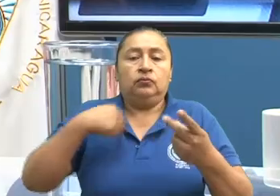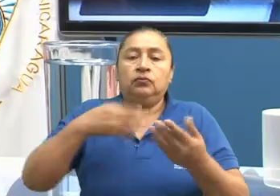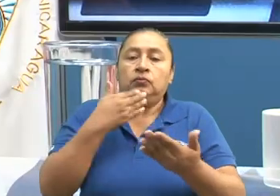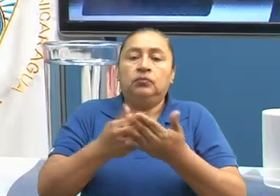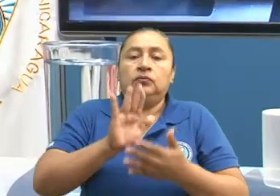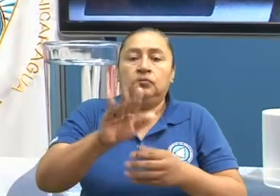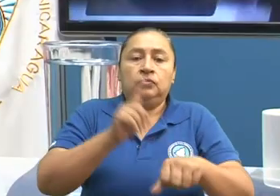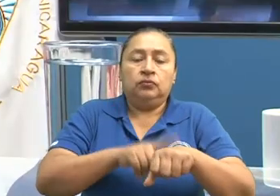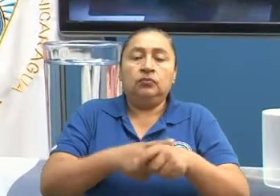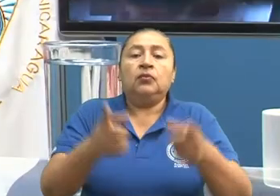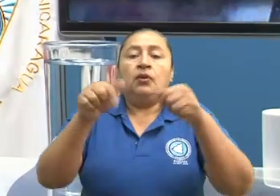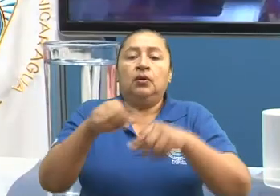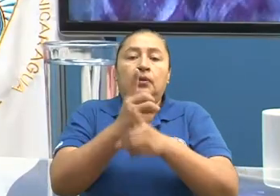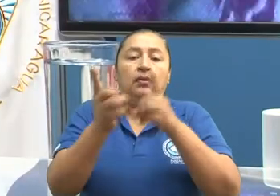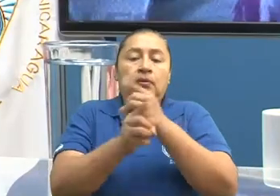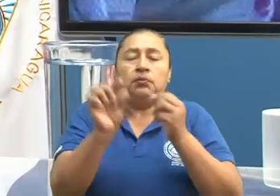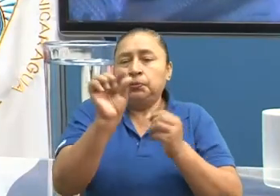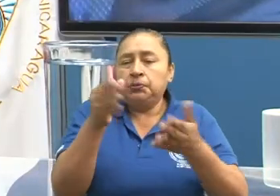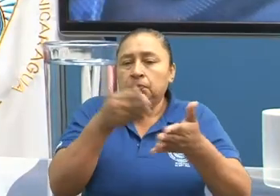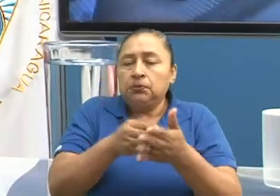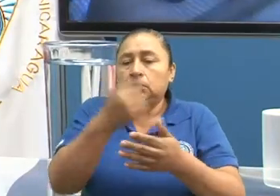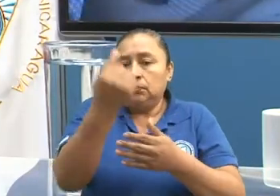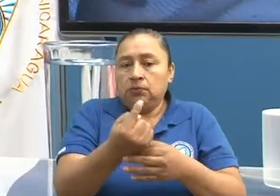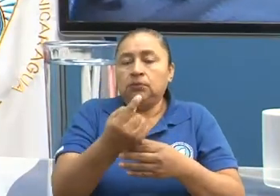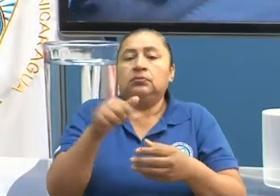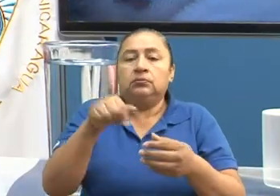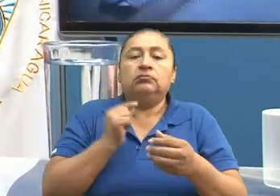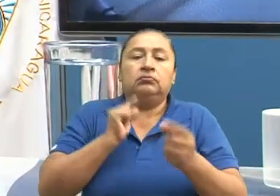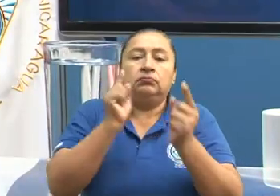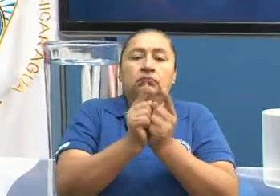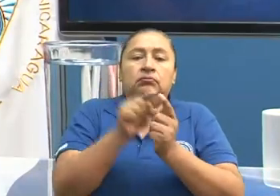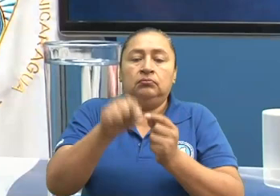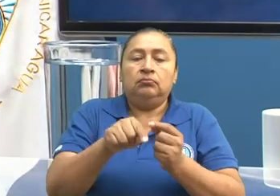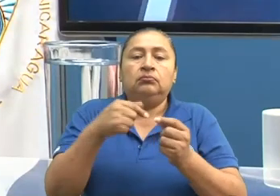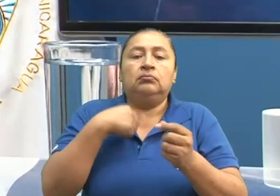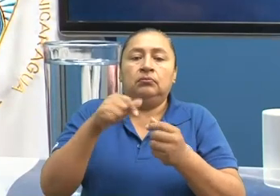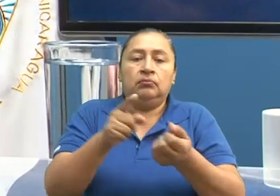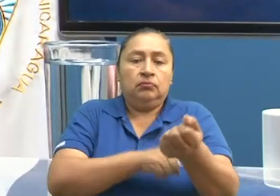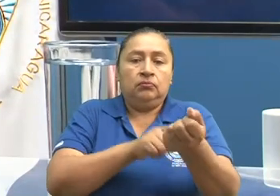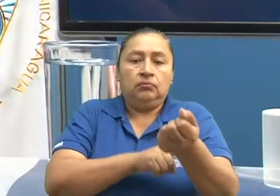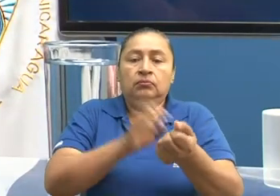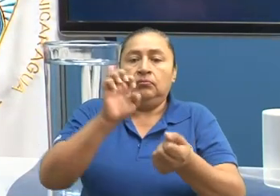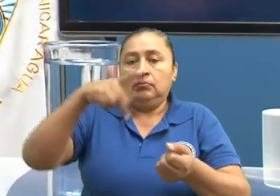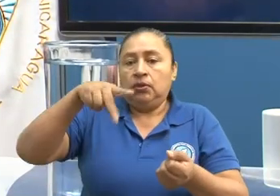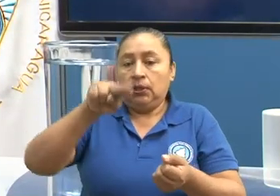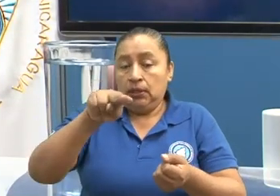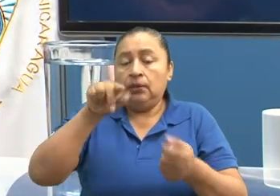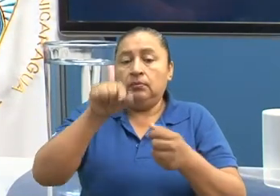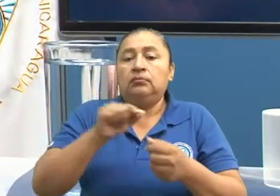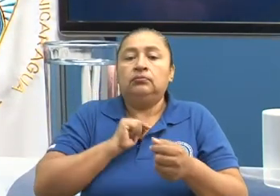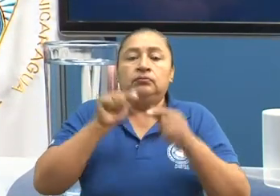tiempo. Ahora mismo debemos hacer una muy breve pausa, pero ya se encuentra en estudio los hermanos de la empresa